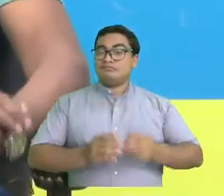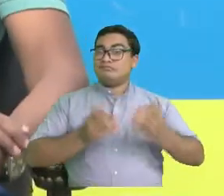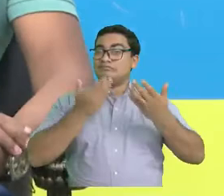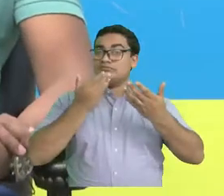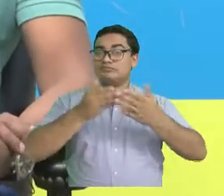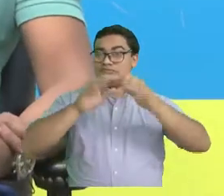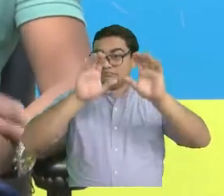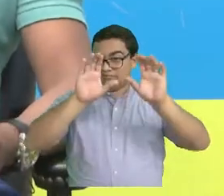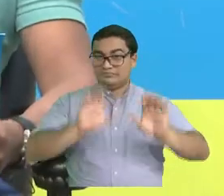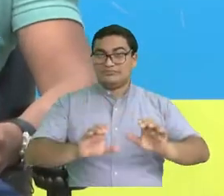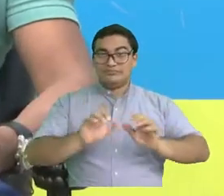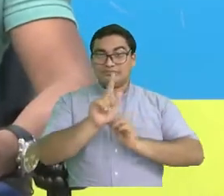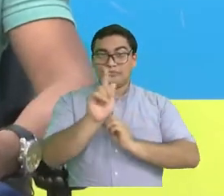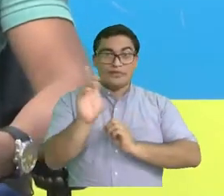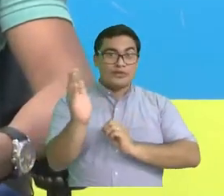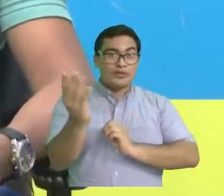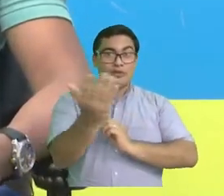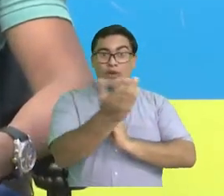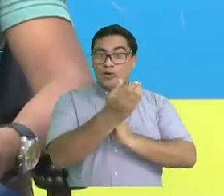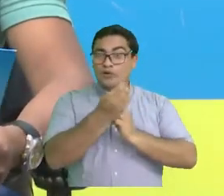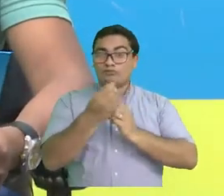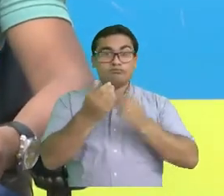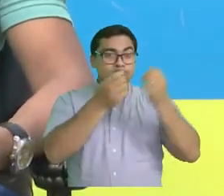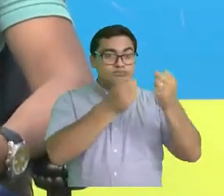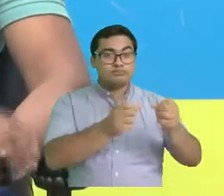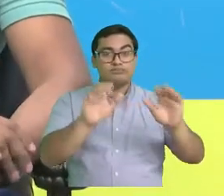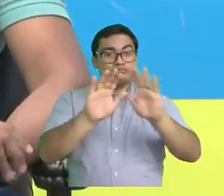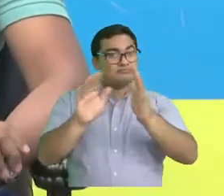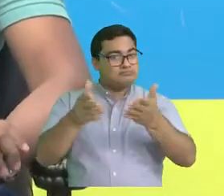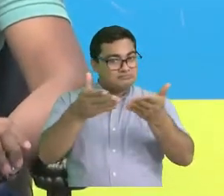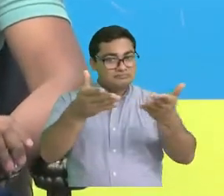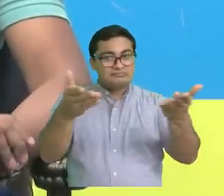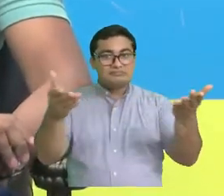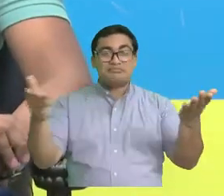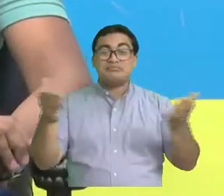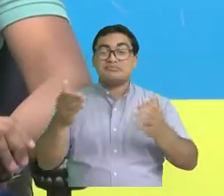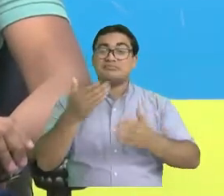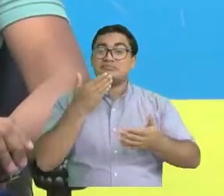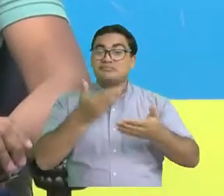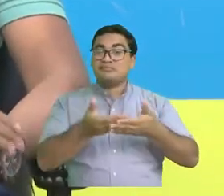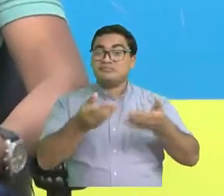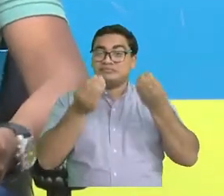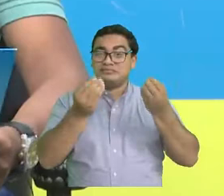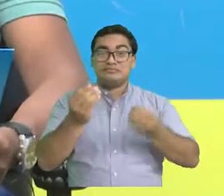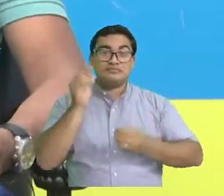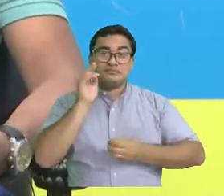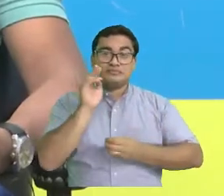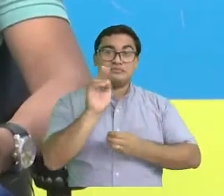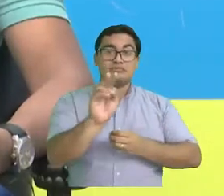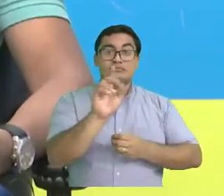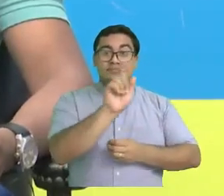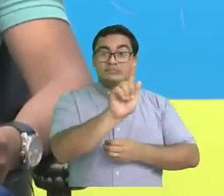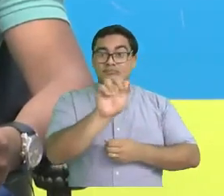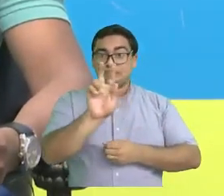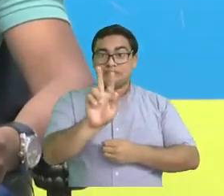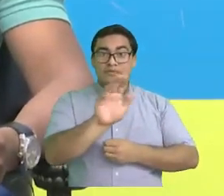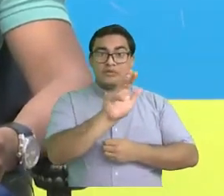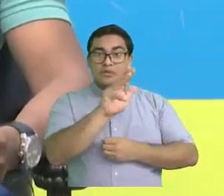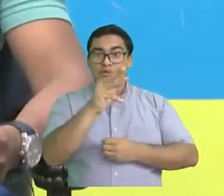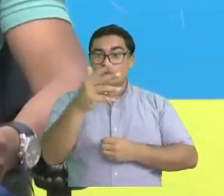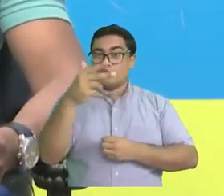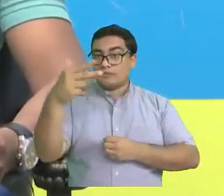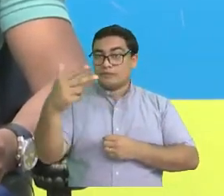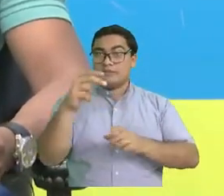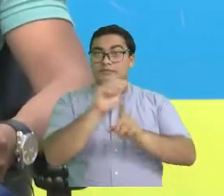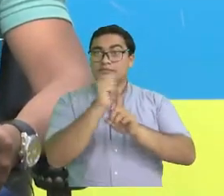Excelente tarde, tengan todos y todas a esta hora. Gracias por estar en sintonía del canal parlamentario, el canal 98, el